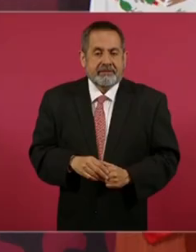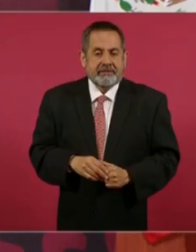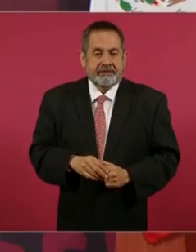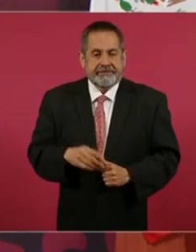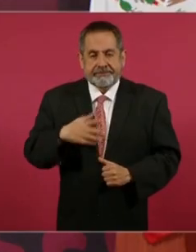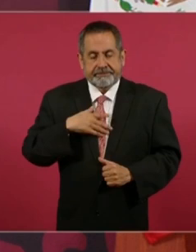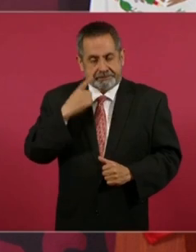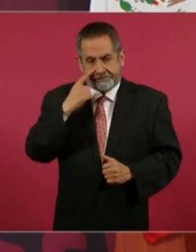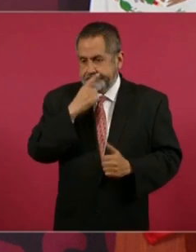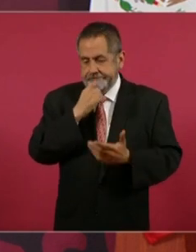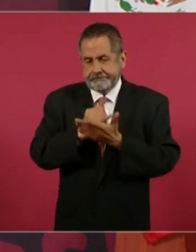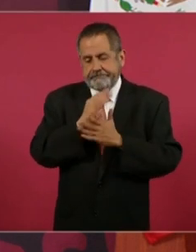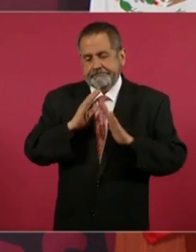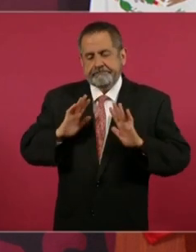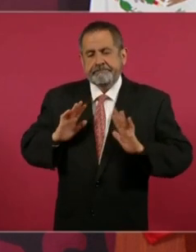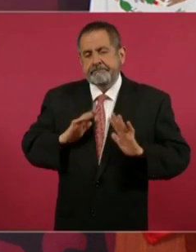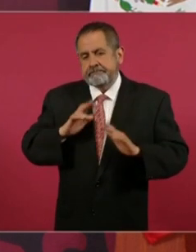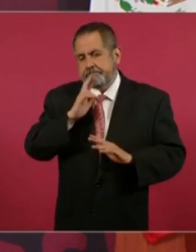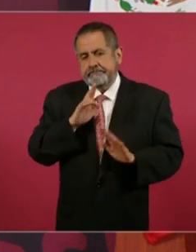decidí pues no